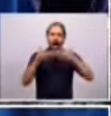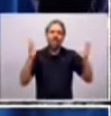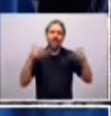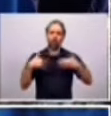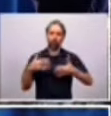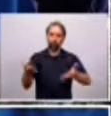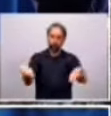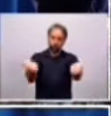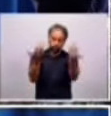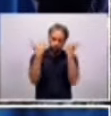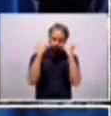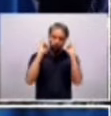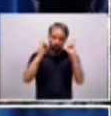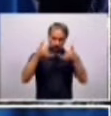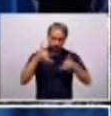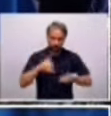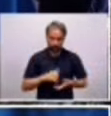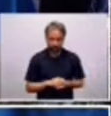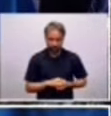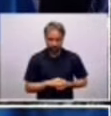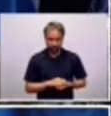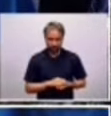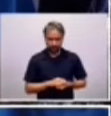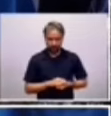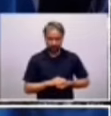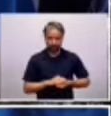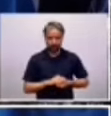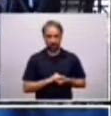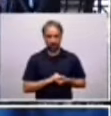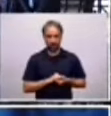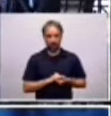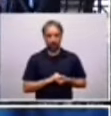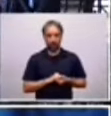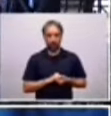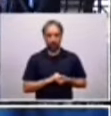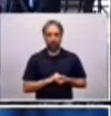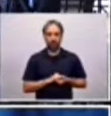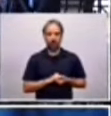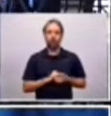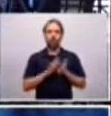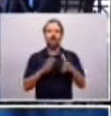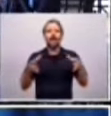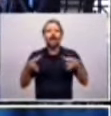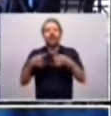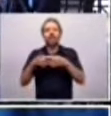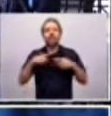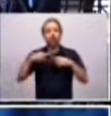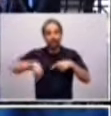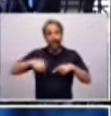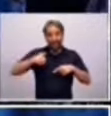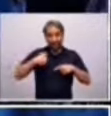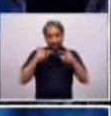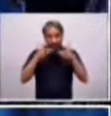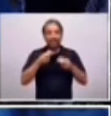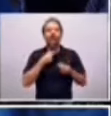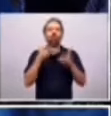tierra algunas cosas que a veces no estamos teniendo en cuenta. Que dicho no se esto, demoren mucho, ¿no? No, no, no. Dicho esto, hay, ¿hasta cuánto? ¿Cuánto hay